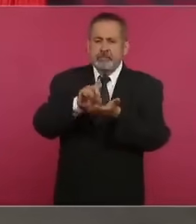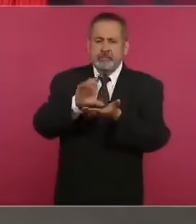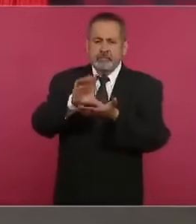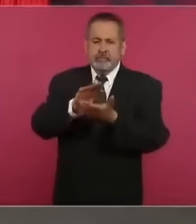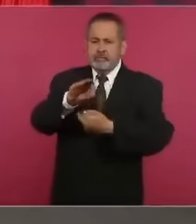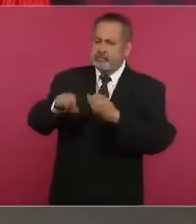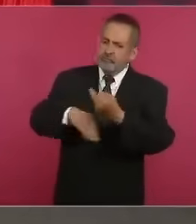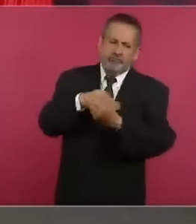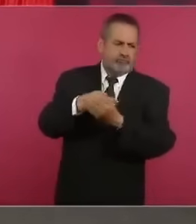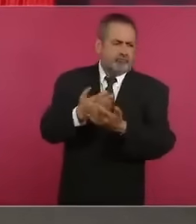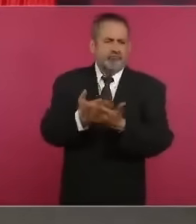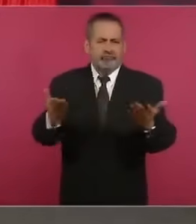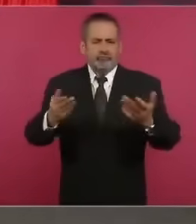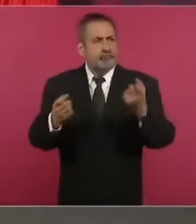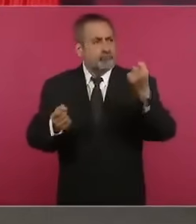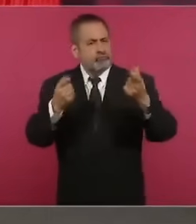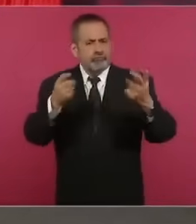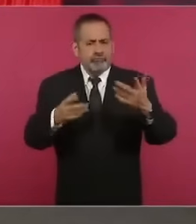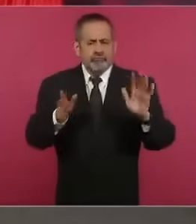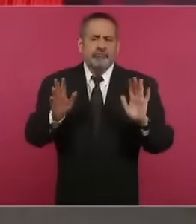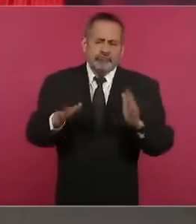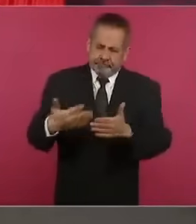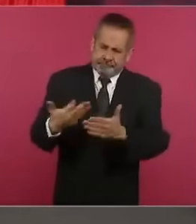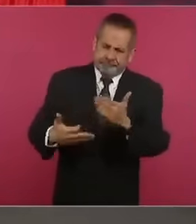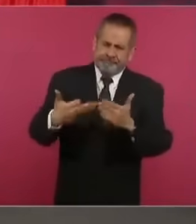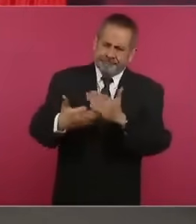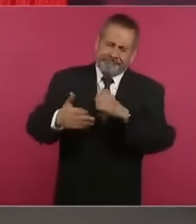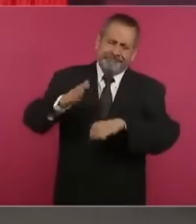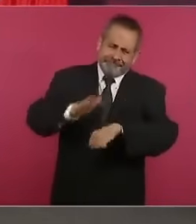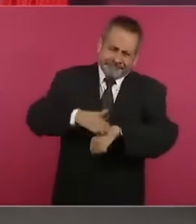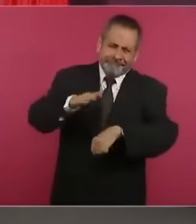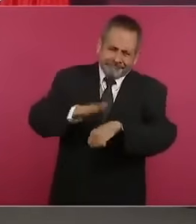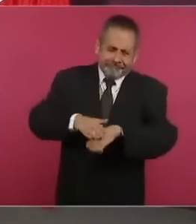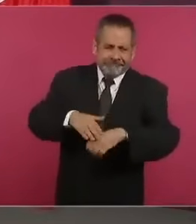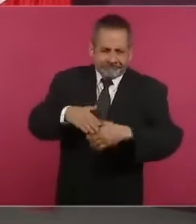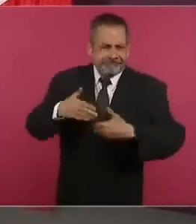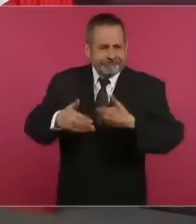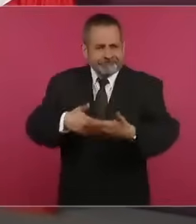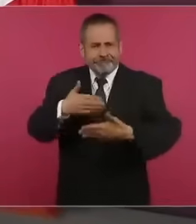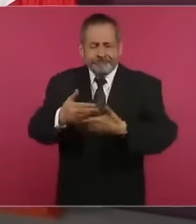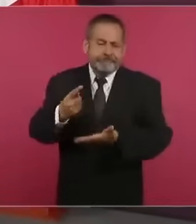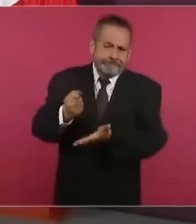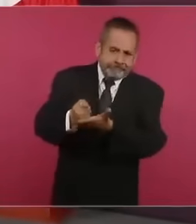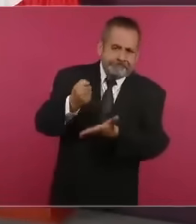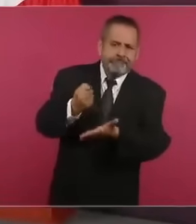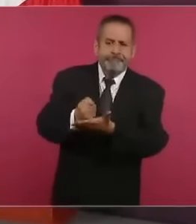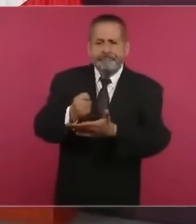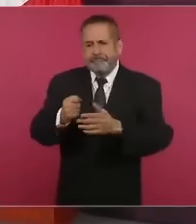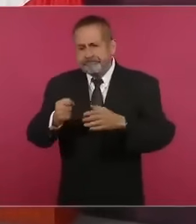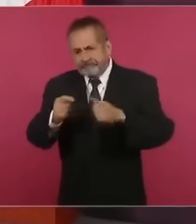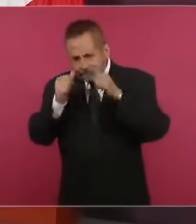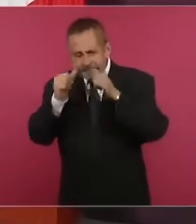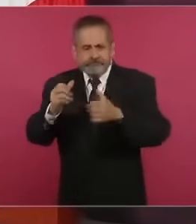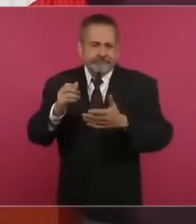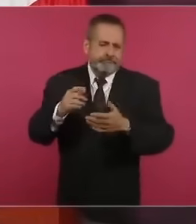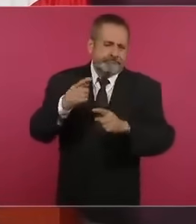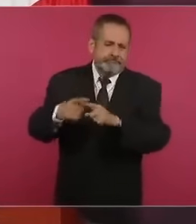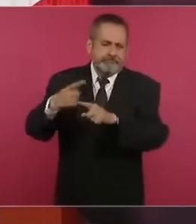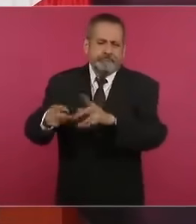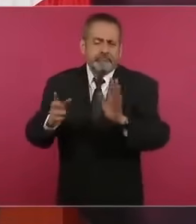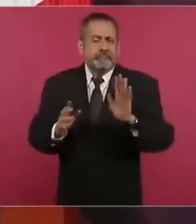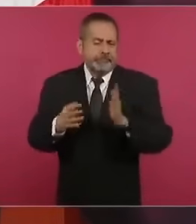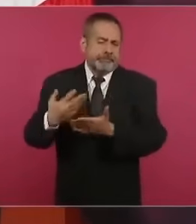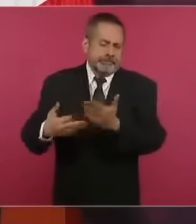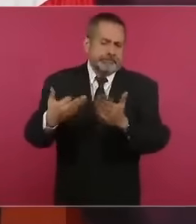avanzado, pero hace falta más, insisto, el tratamiento. Y por